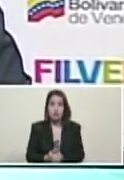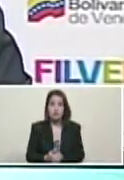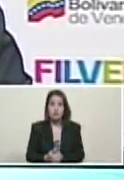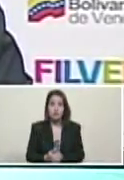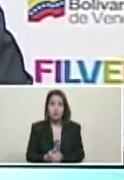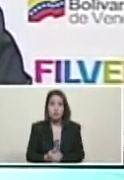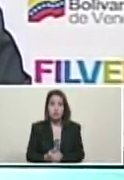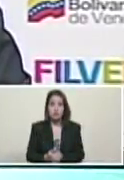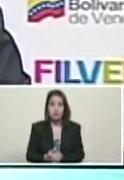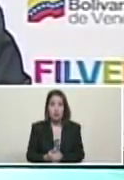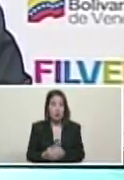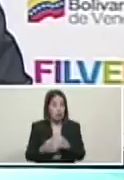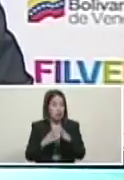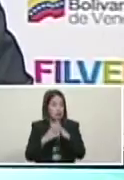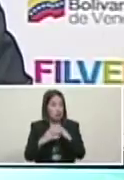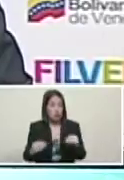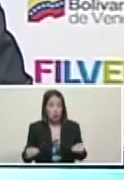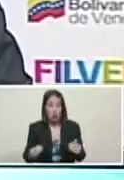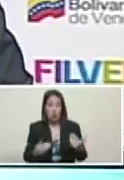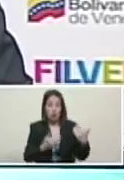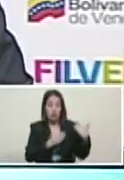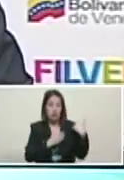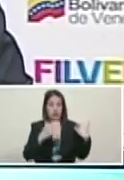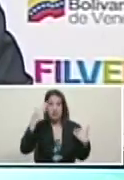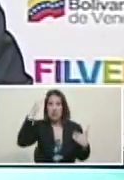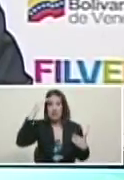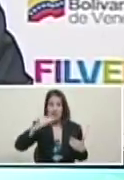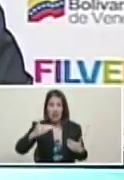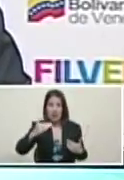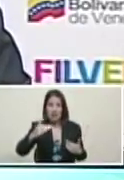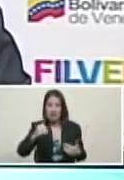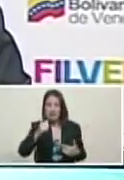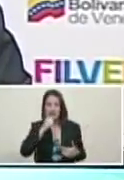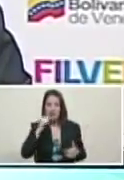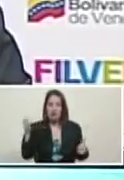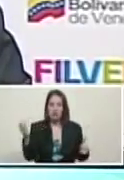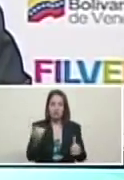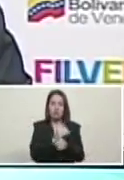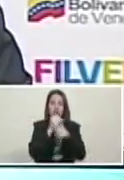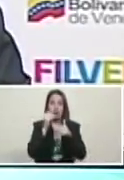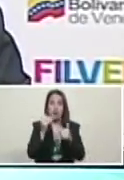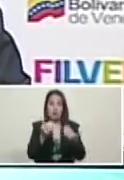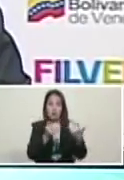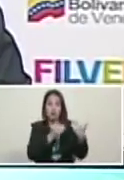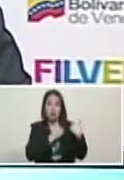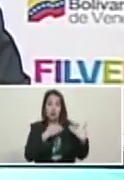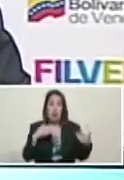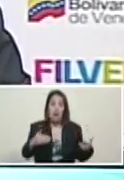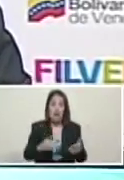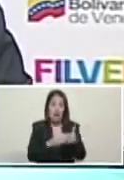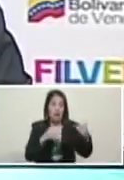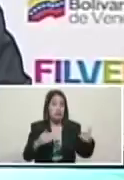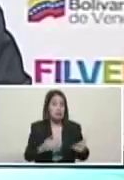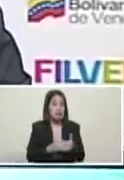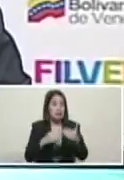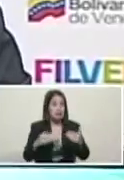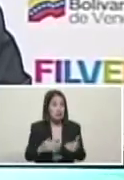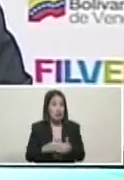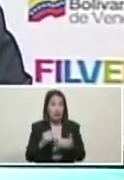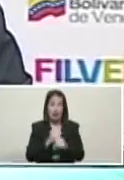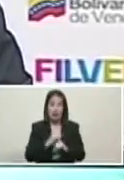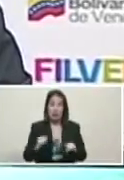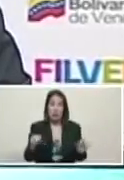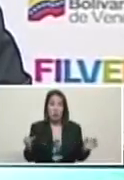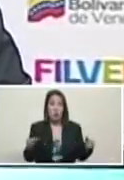carácter militar para dar con los responsables de este ataque vil y criminal de